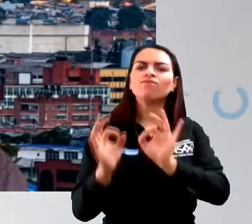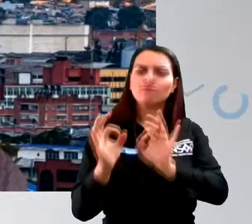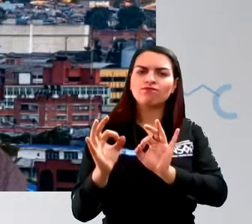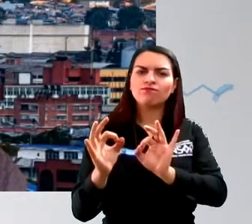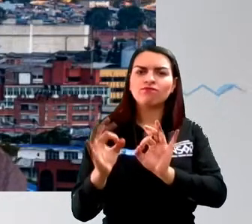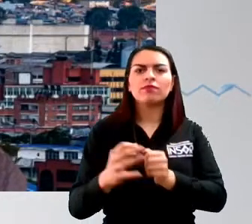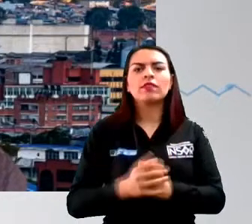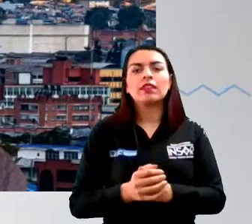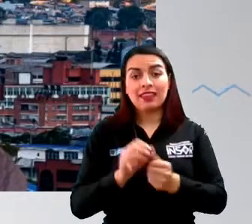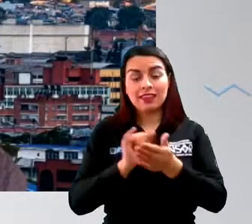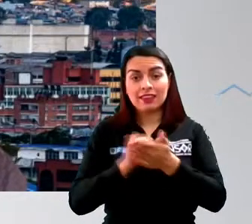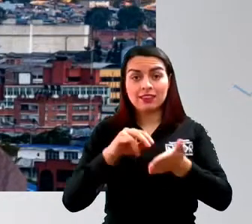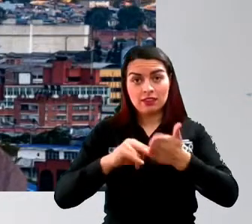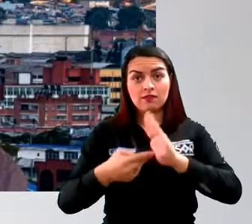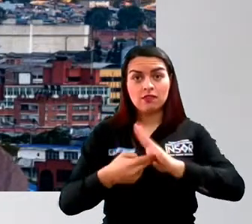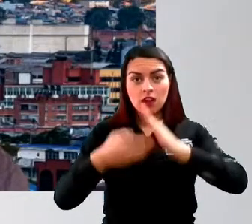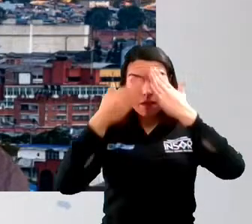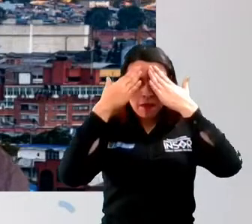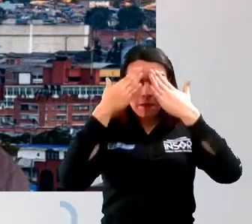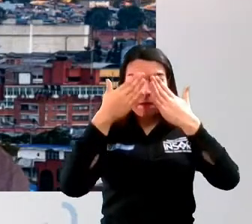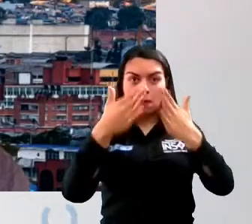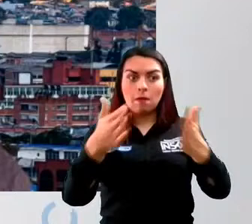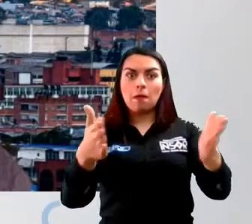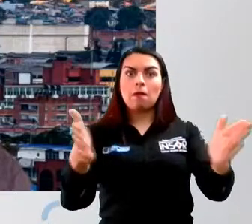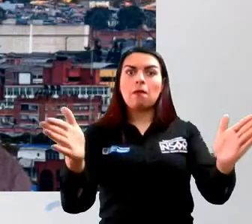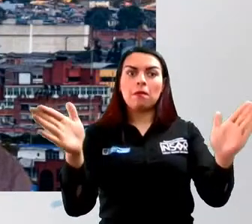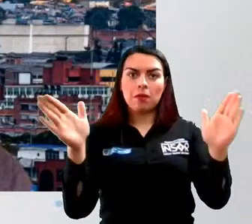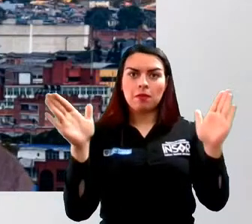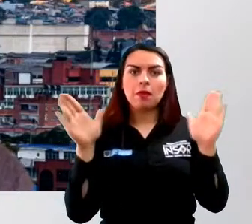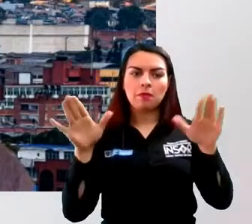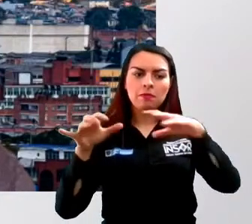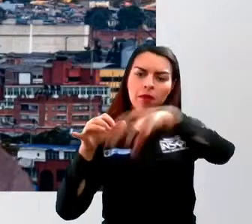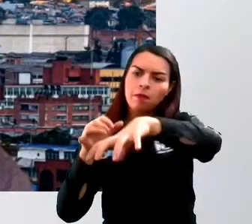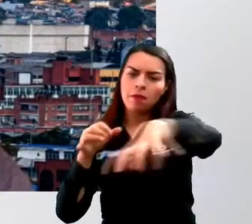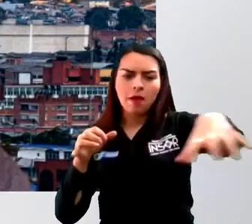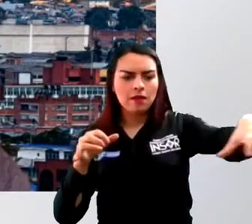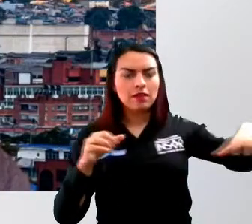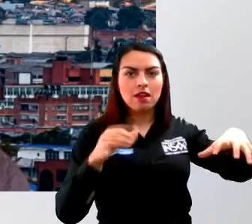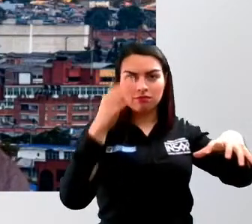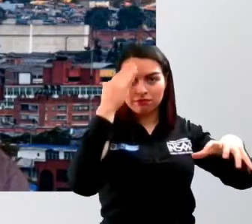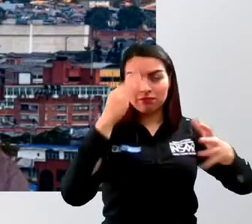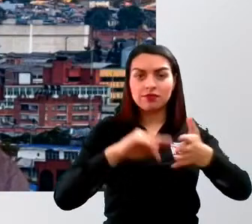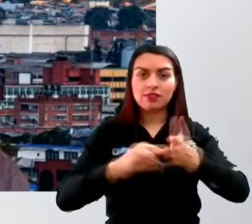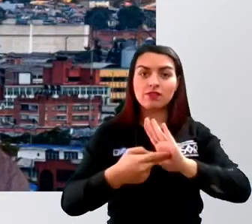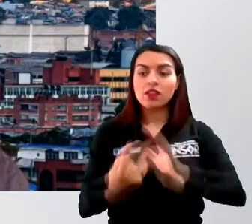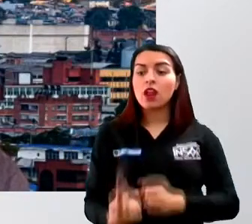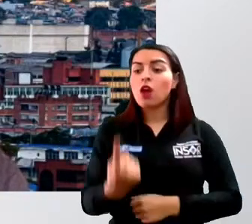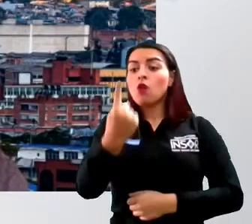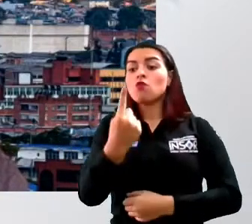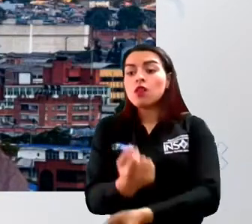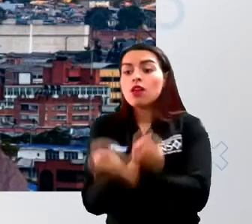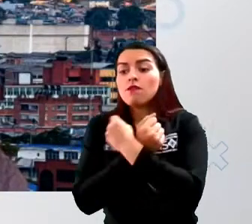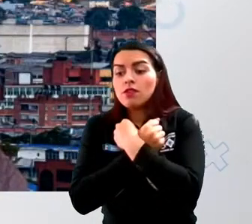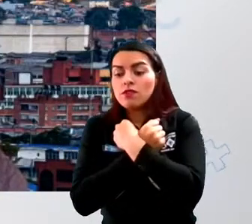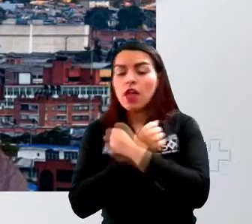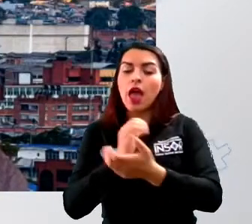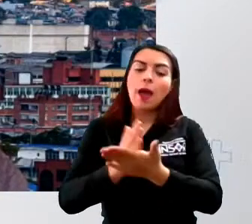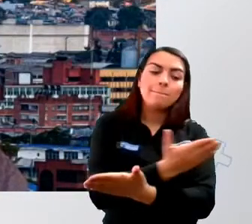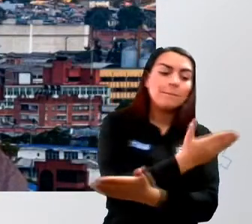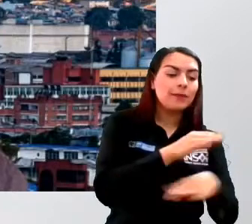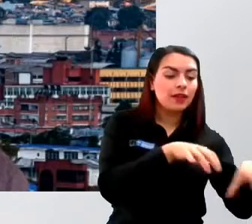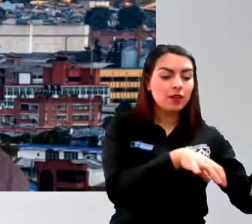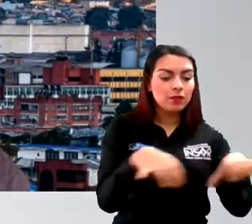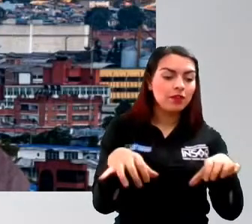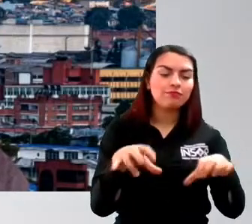las dimensiones. No es que haya una cosa que es lo afectivo y otra cosa que es lo comportamental.